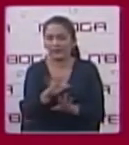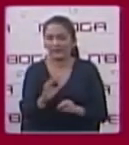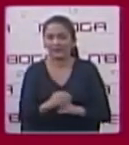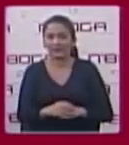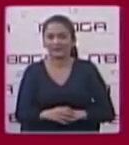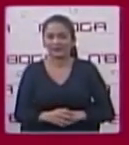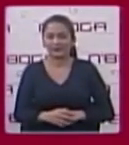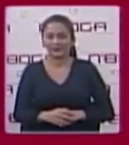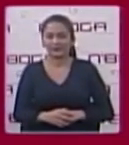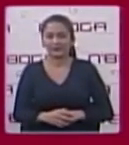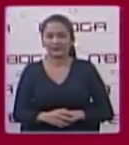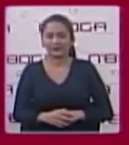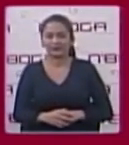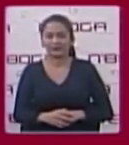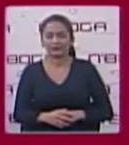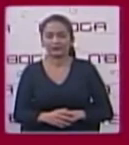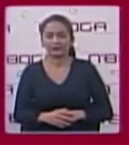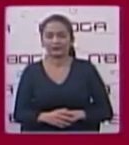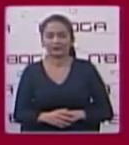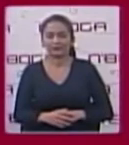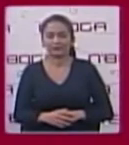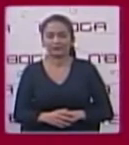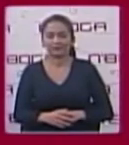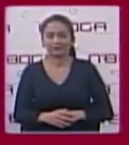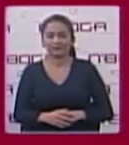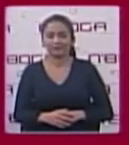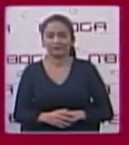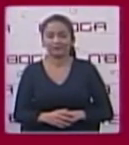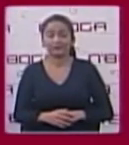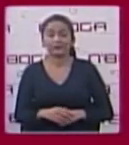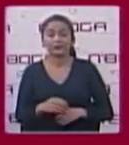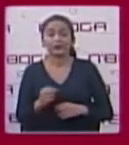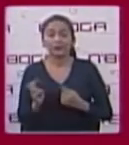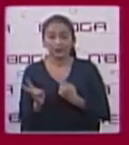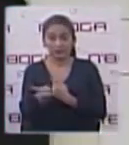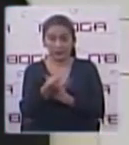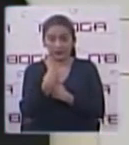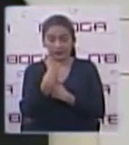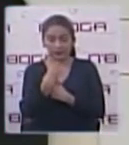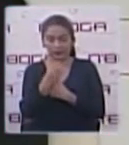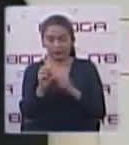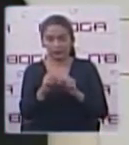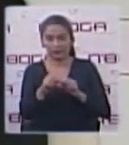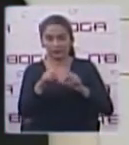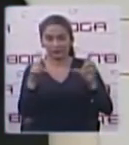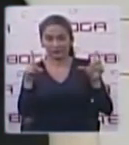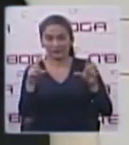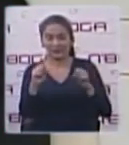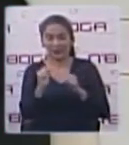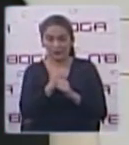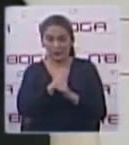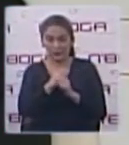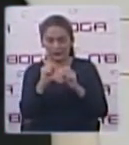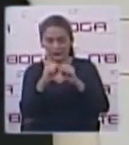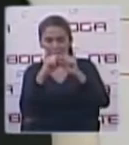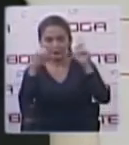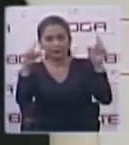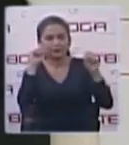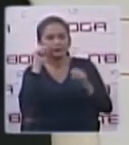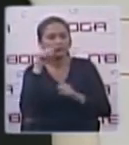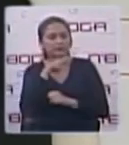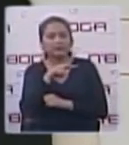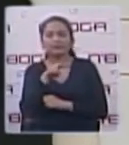puedes inclusive, verás, tú nos buscas, ¿no? Ingresas a nuestra web y puedes